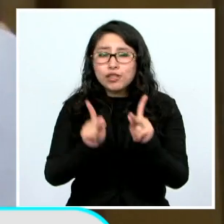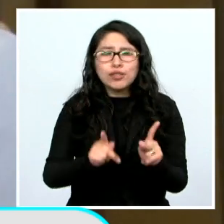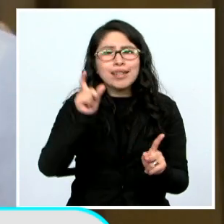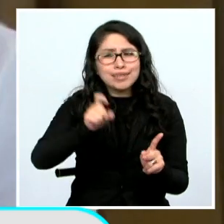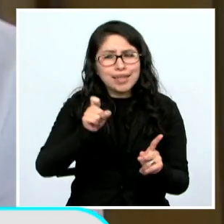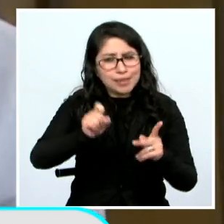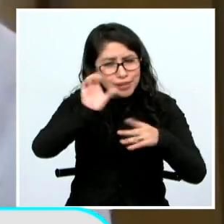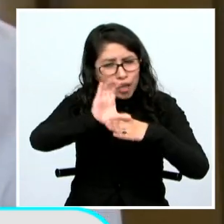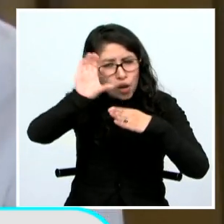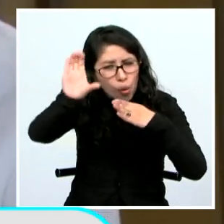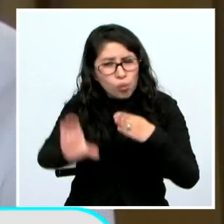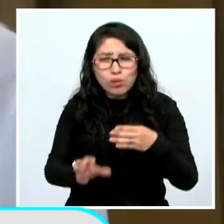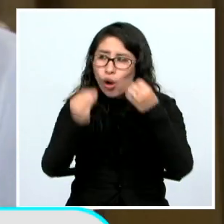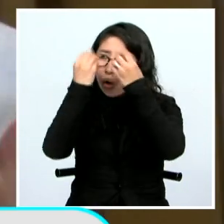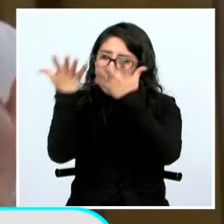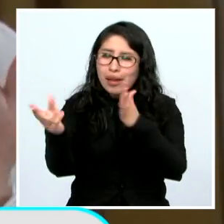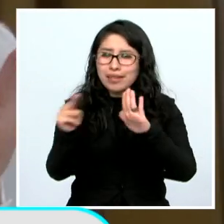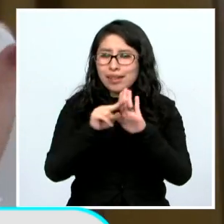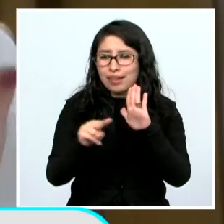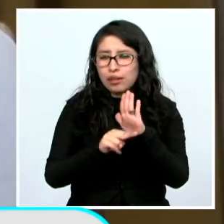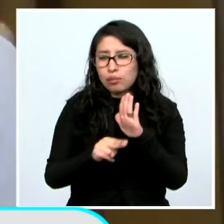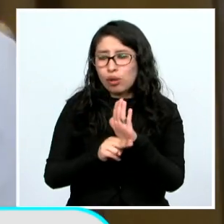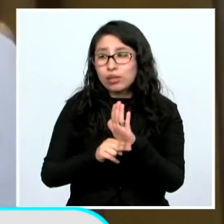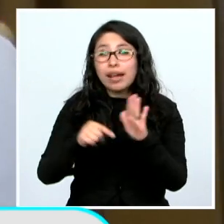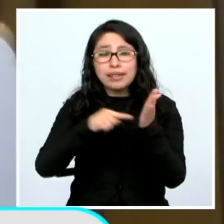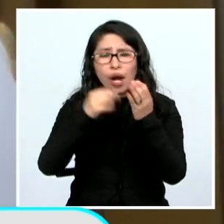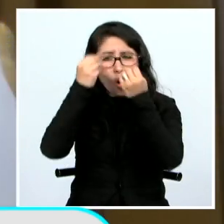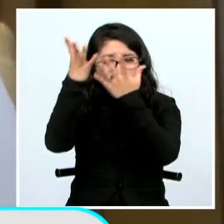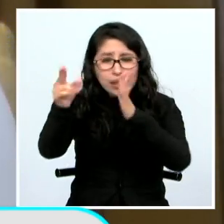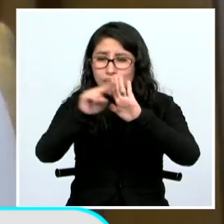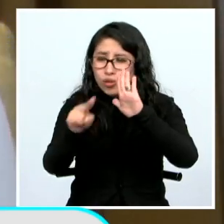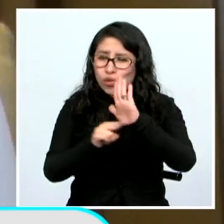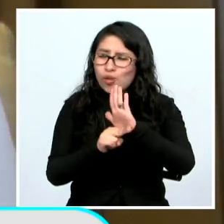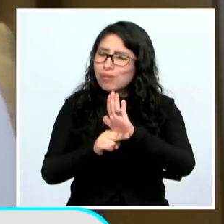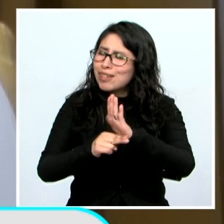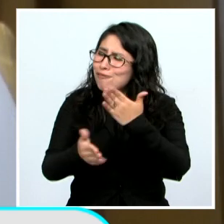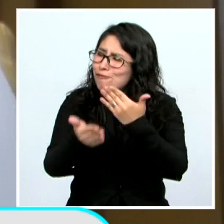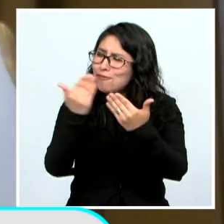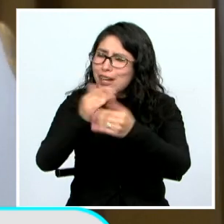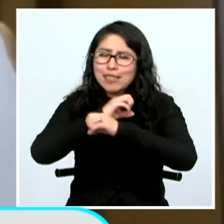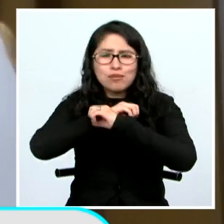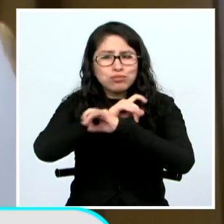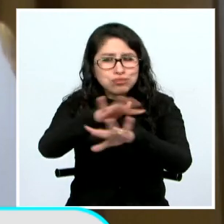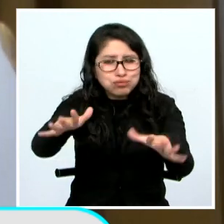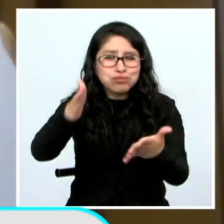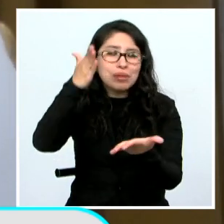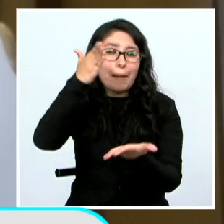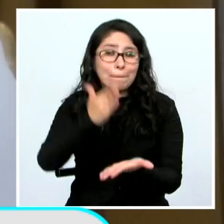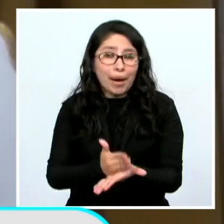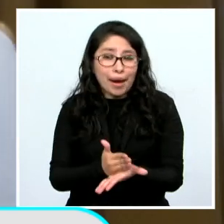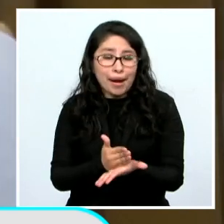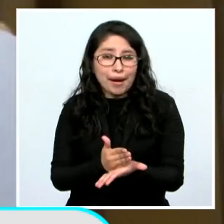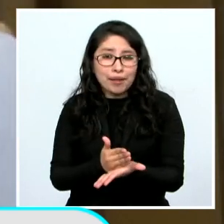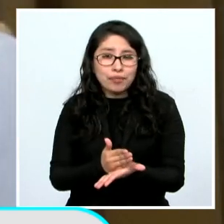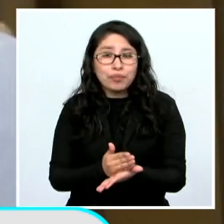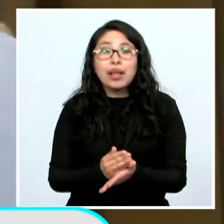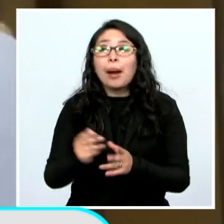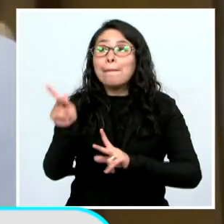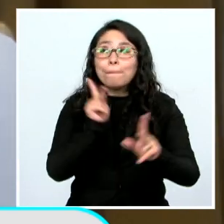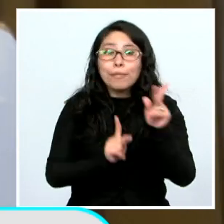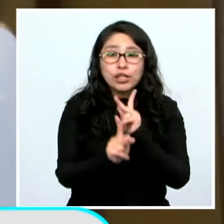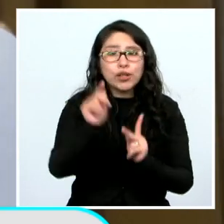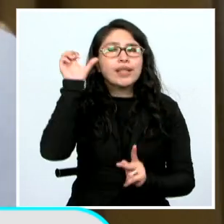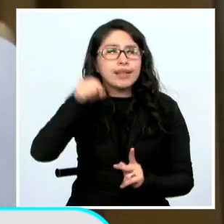a evitar muchísimos contagios. Y con los ciudadanos hemos hecho una cuarentena. Una cuarentena que ha ayudado a